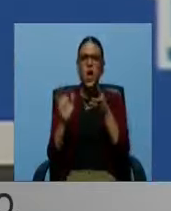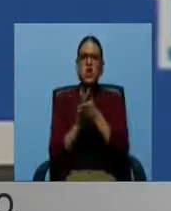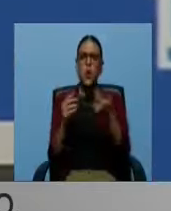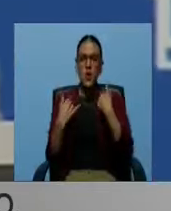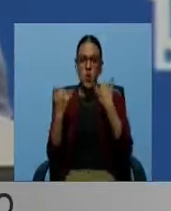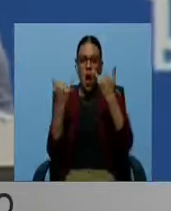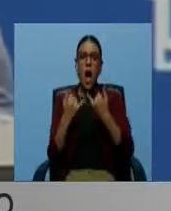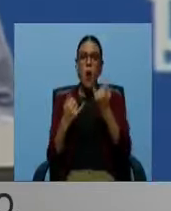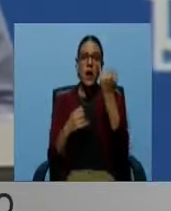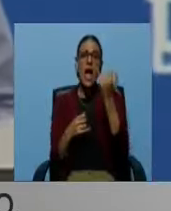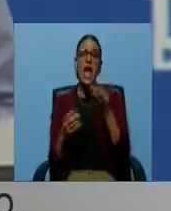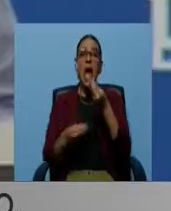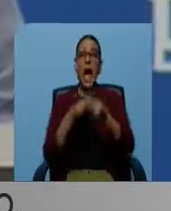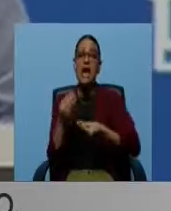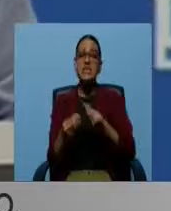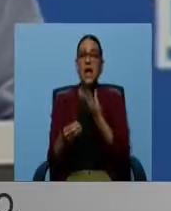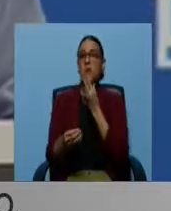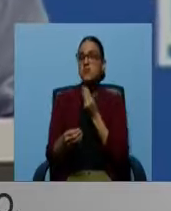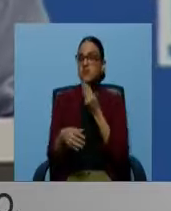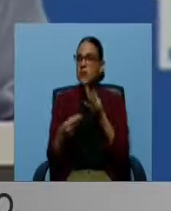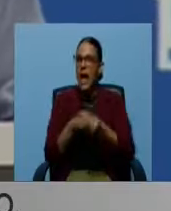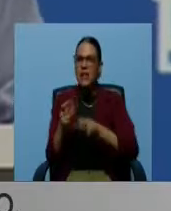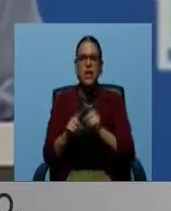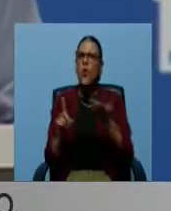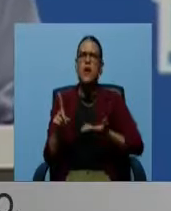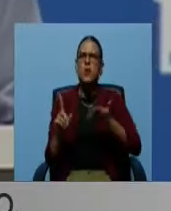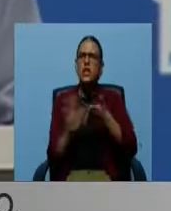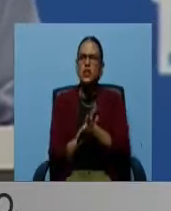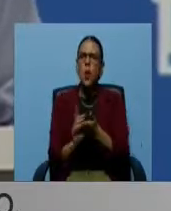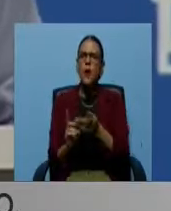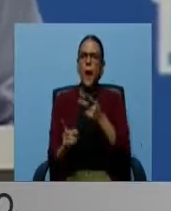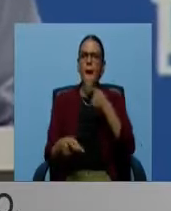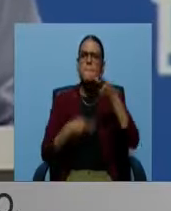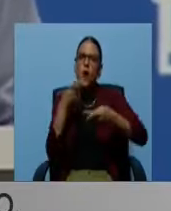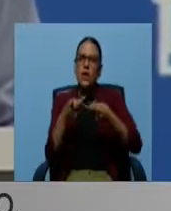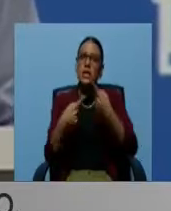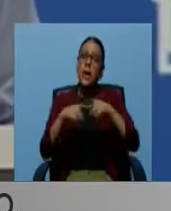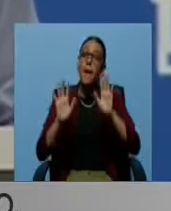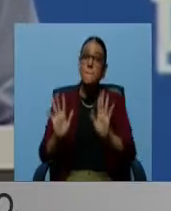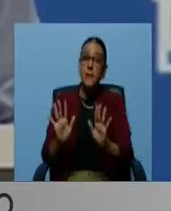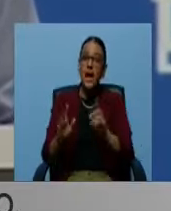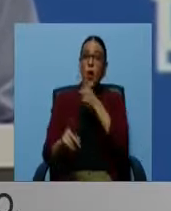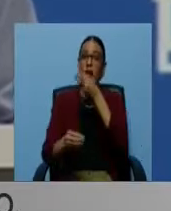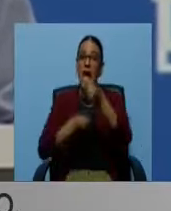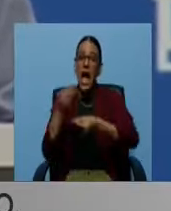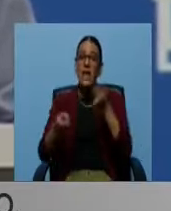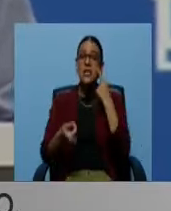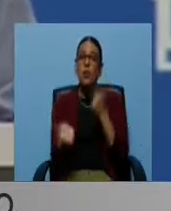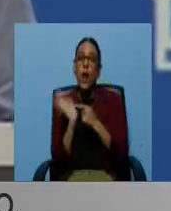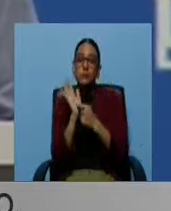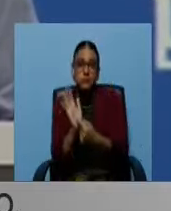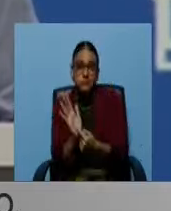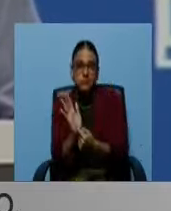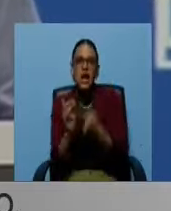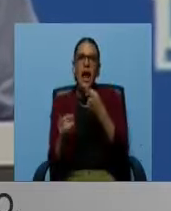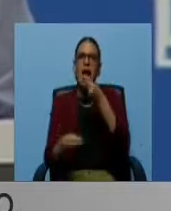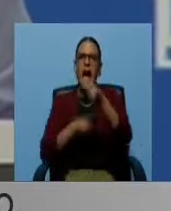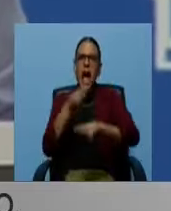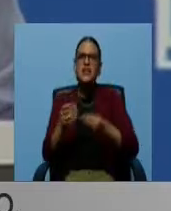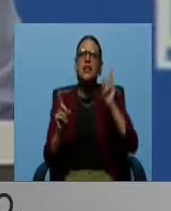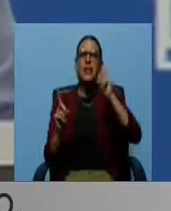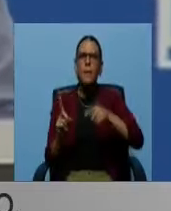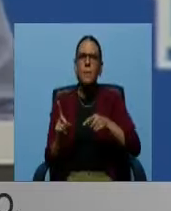judaísmo, que no tiene mayor relevancia política, pero en su reivindicación ha llegado a